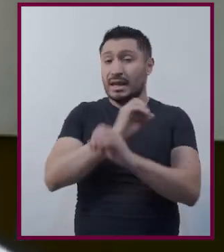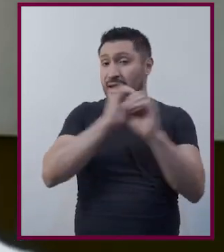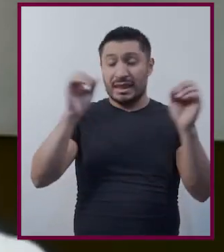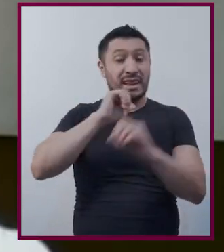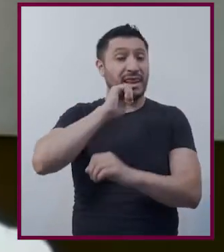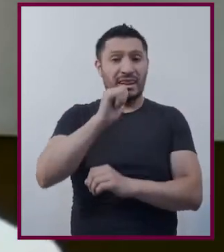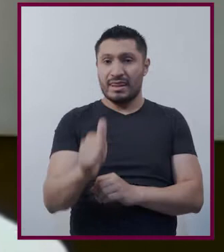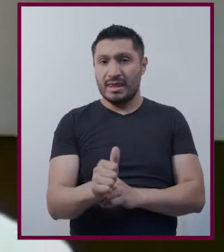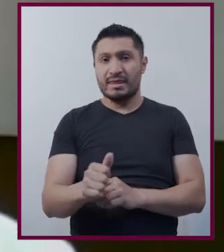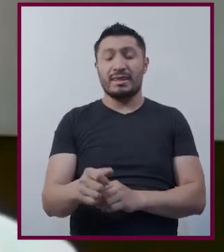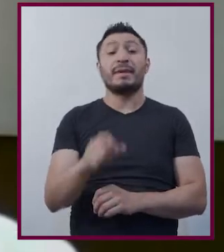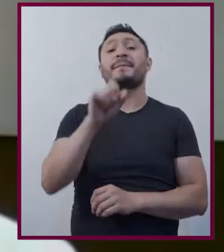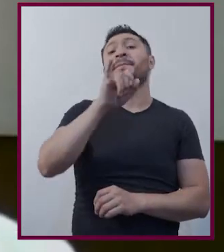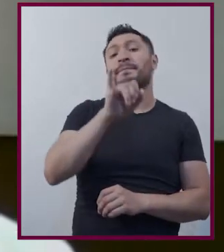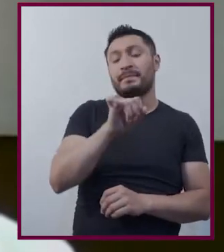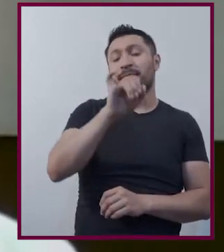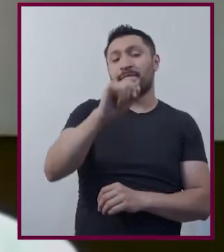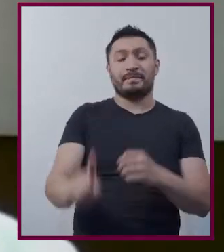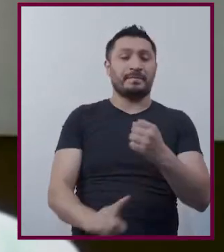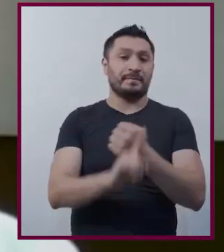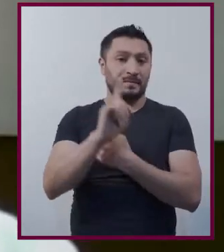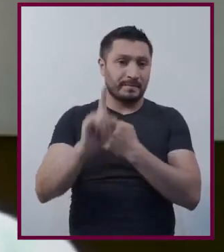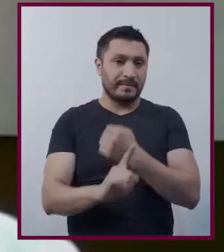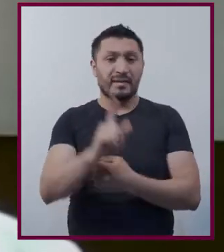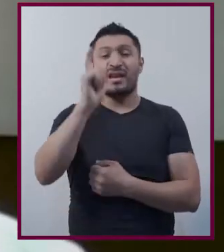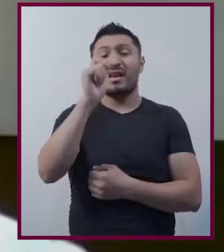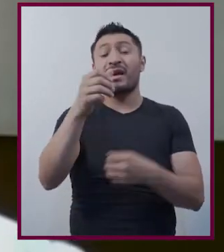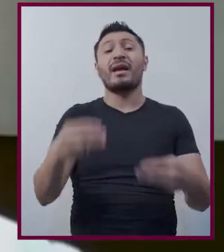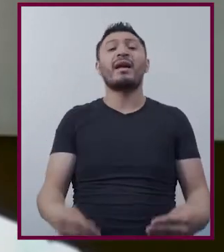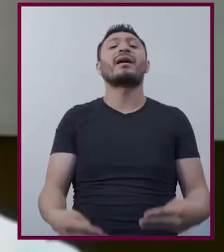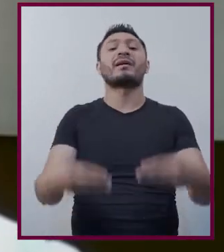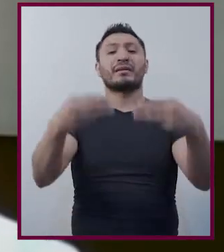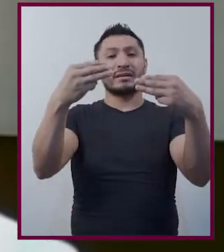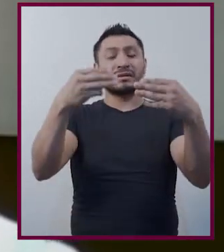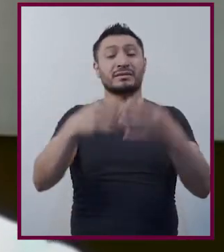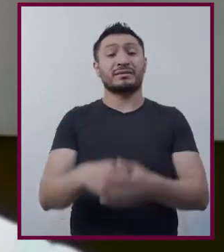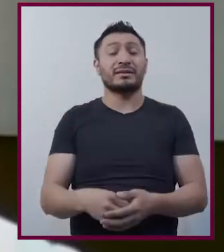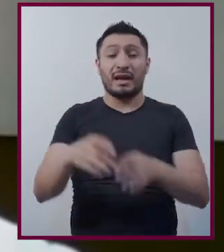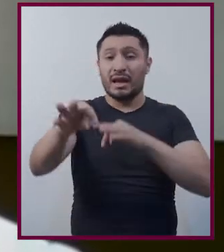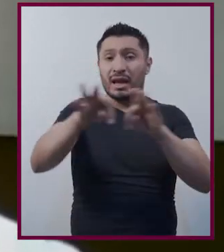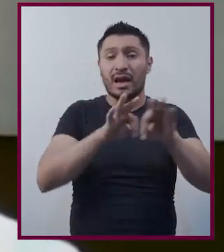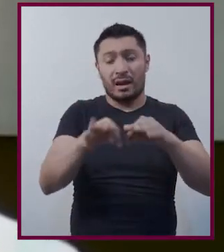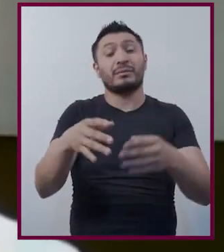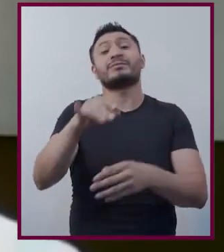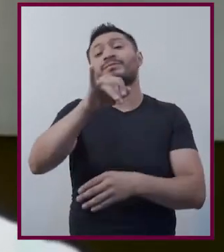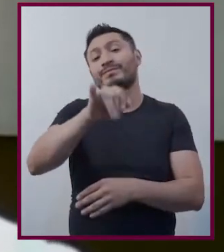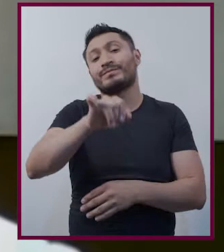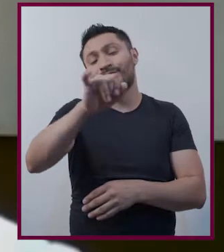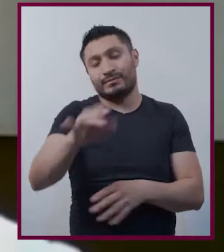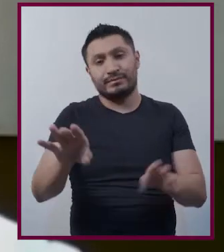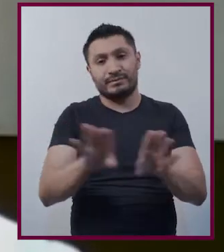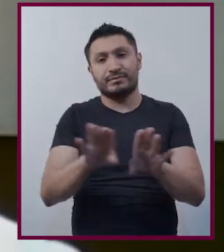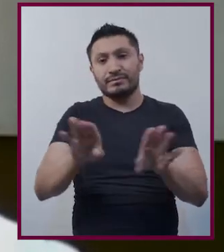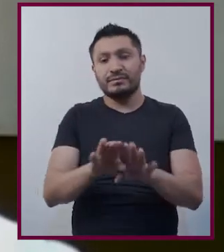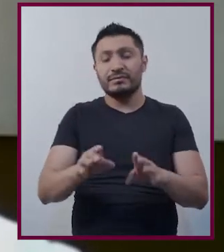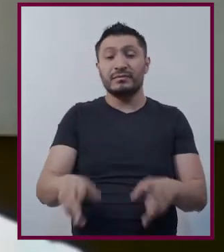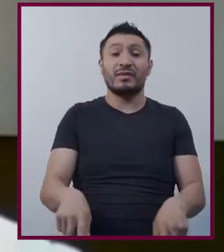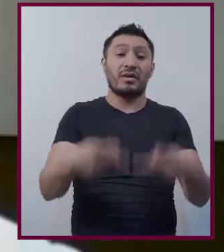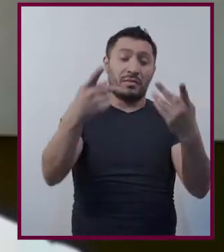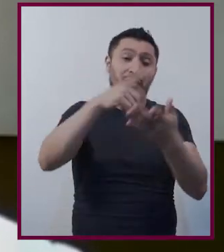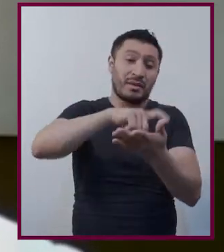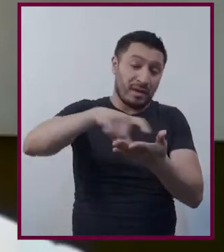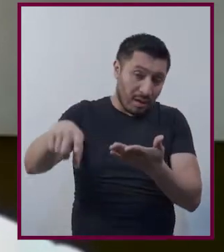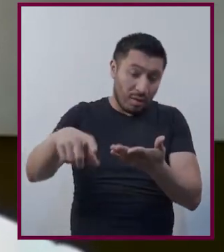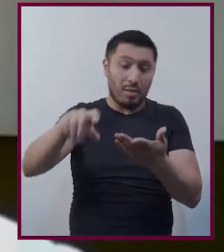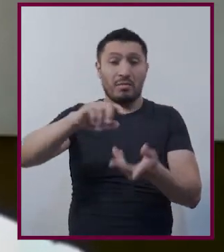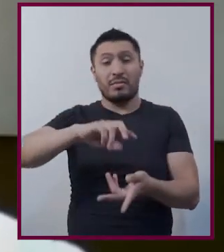tipo. Por supuesto que el problema es que el mercado opera efectivamente conforme a la oferta y la demanda, pero es